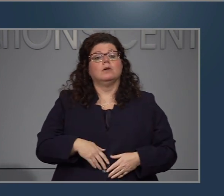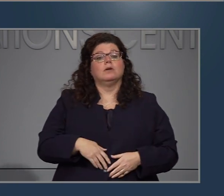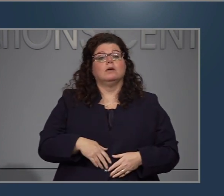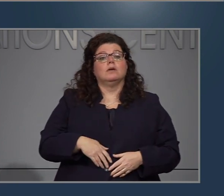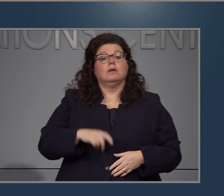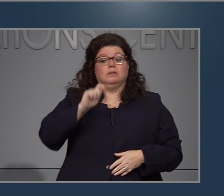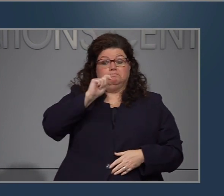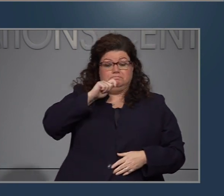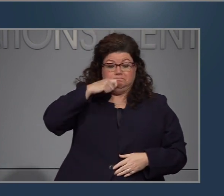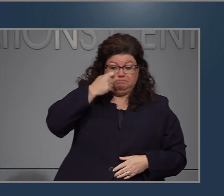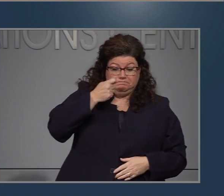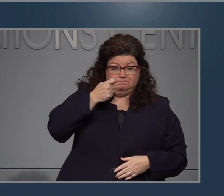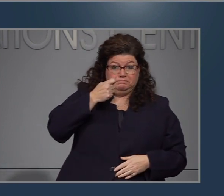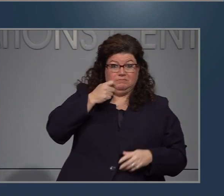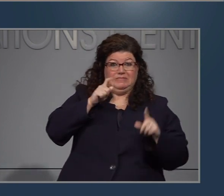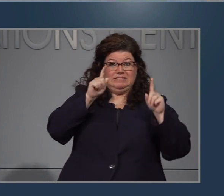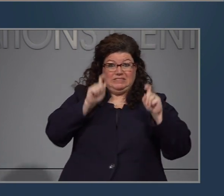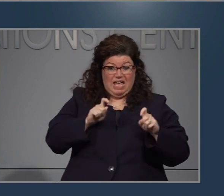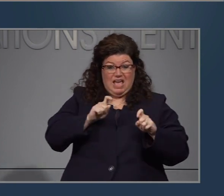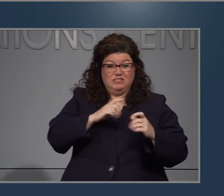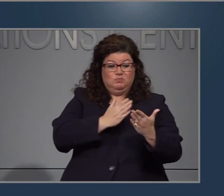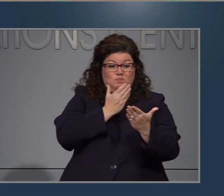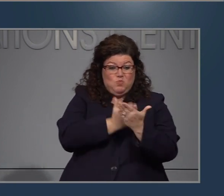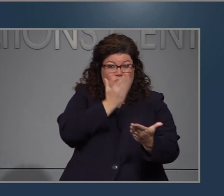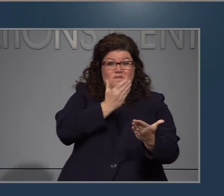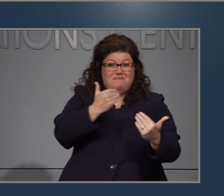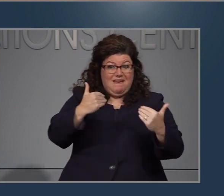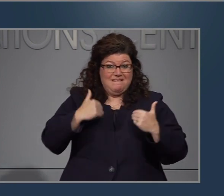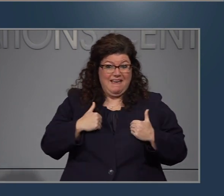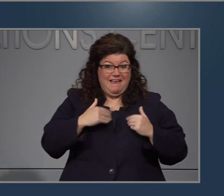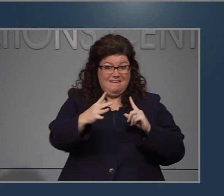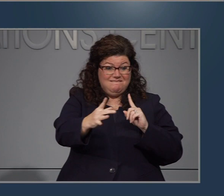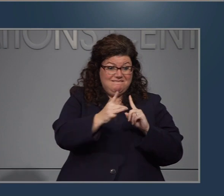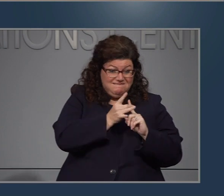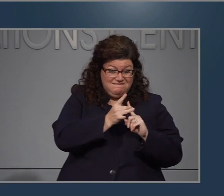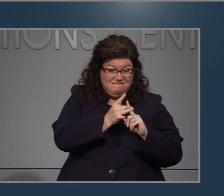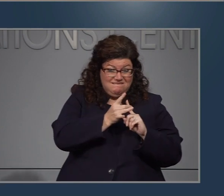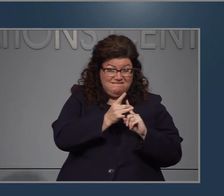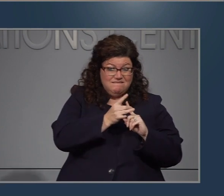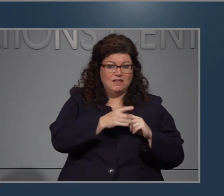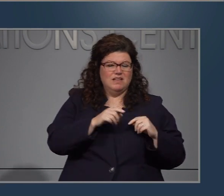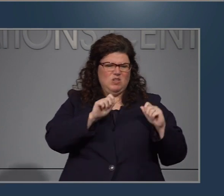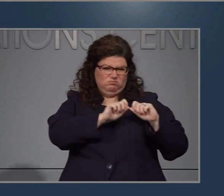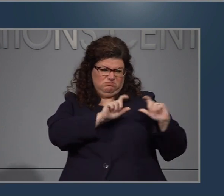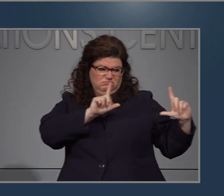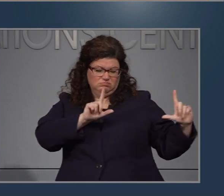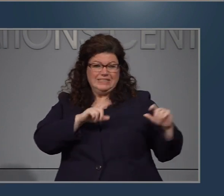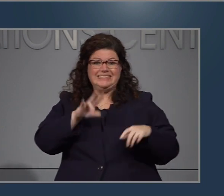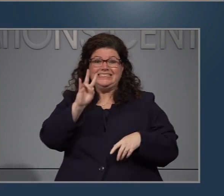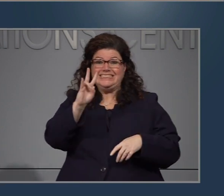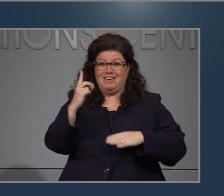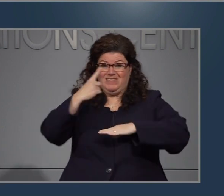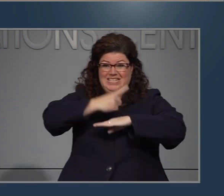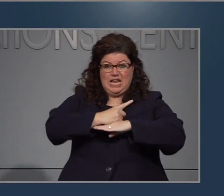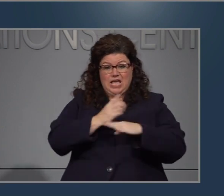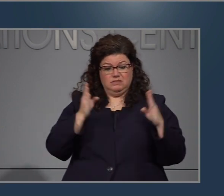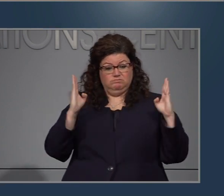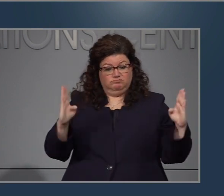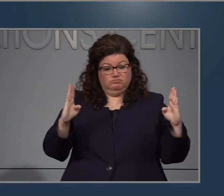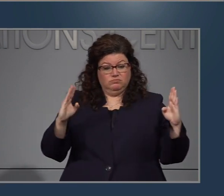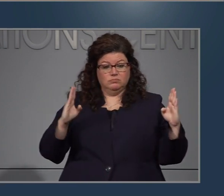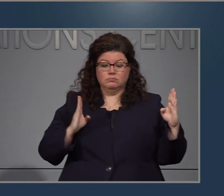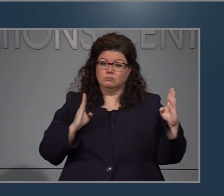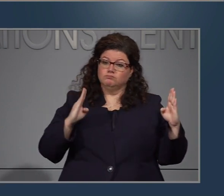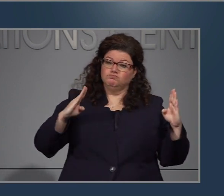estamos pasando a las pruebas confirmadas por laboratorio. Cuando vean la línea amarilla, ustedes van a poder que el promedio de 7 días